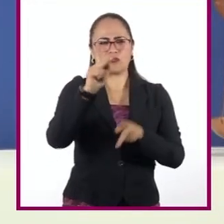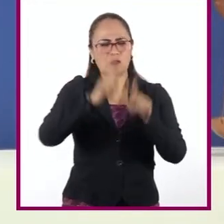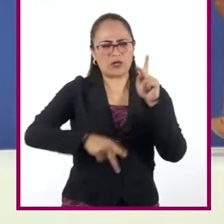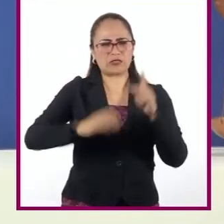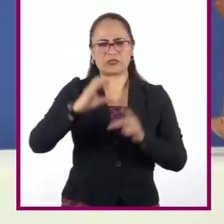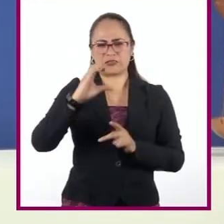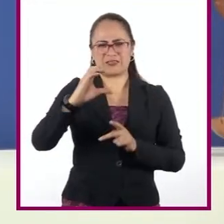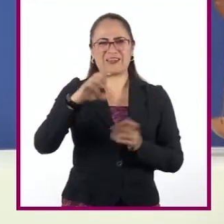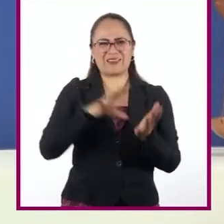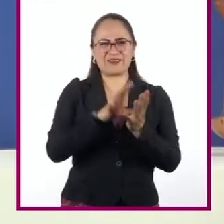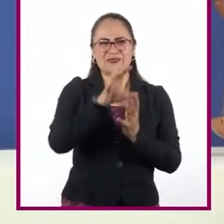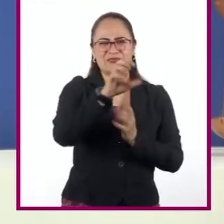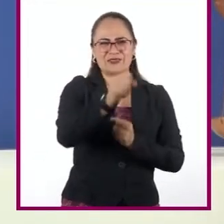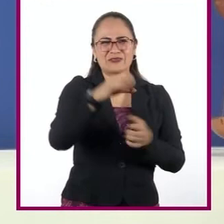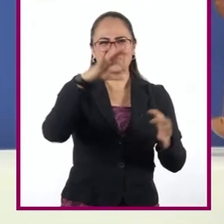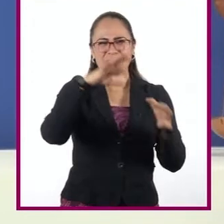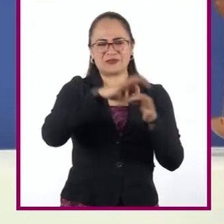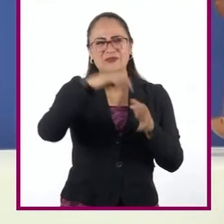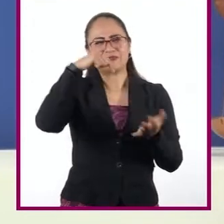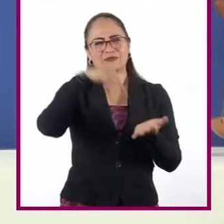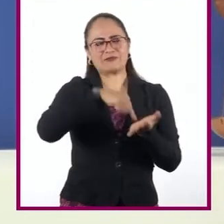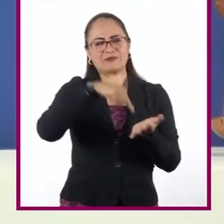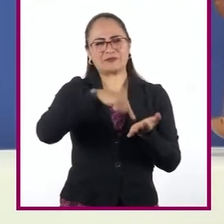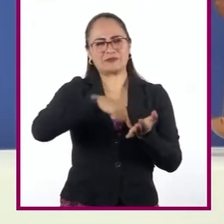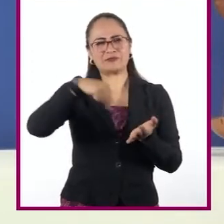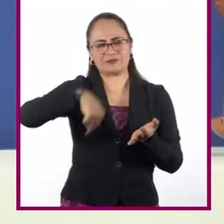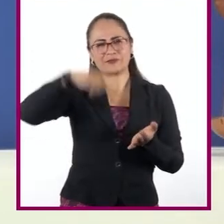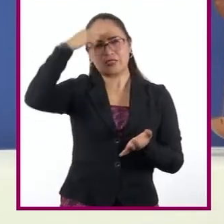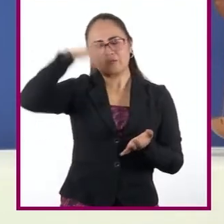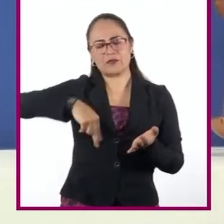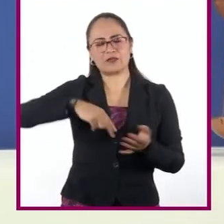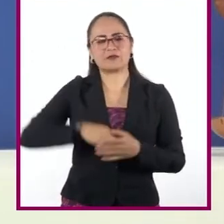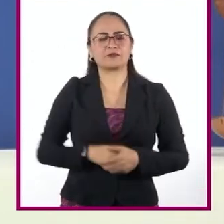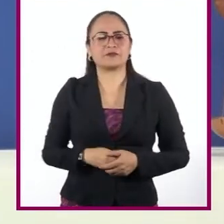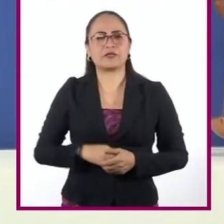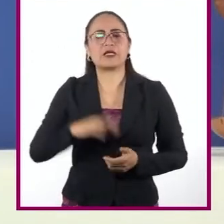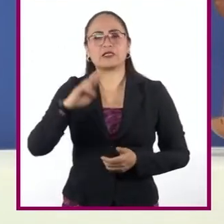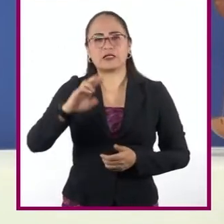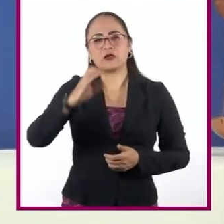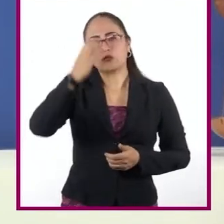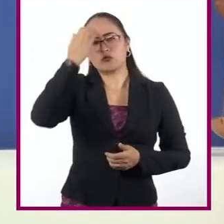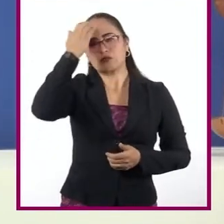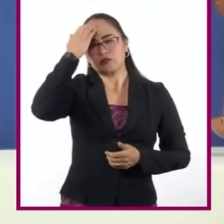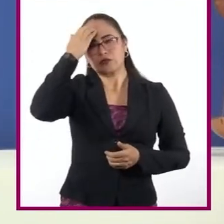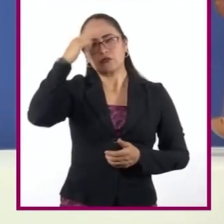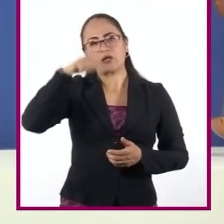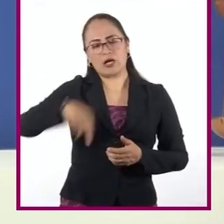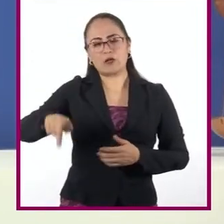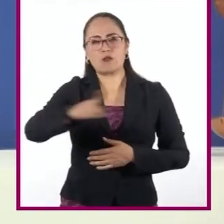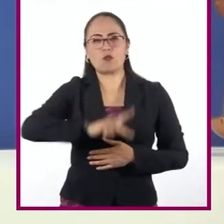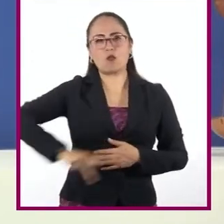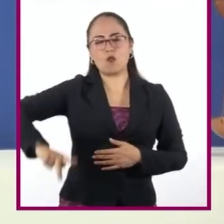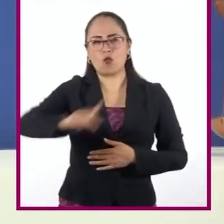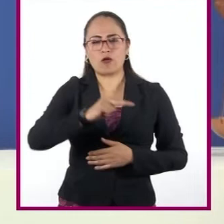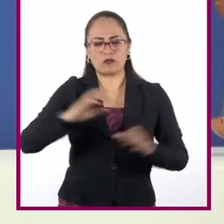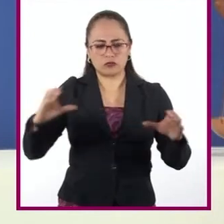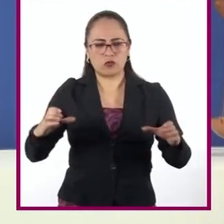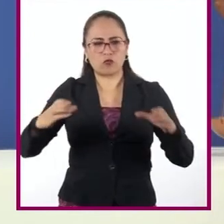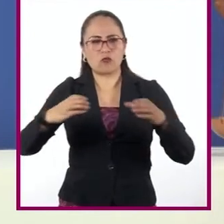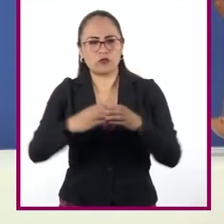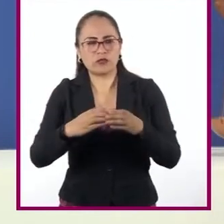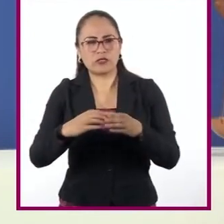la Constitución Política de los Estados Unidos Mexicanos, el reconocimiento a los pueblos y